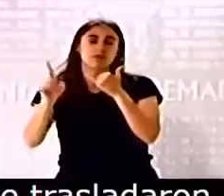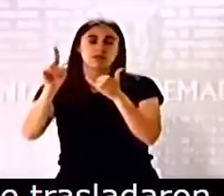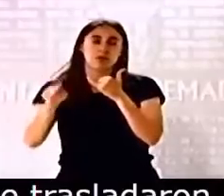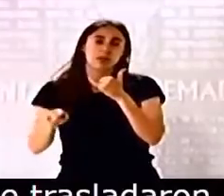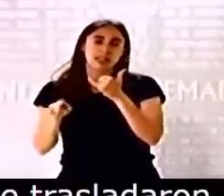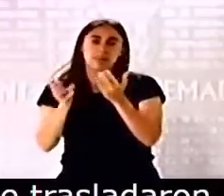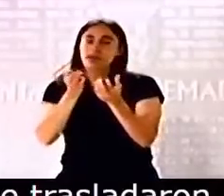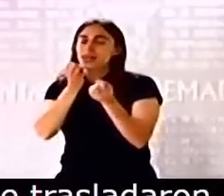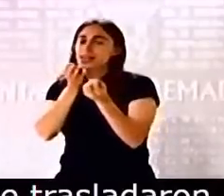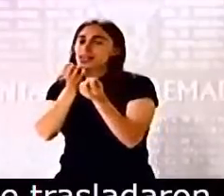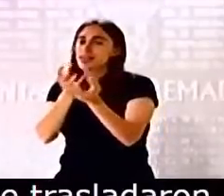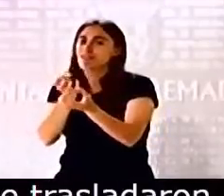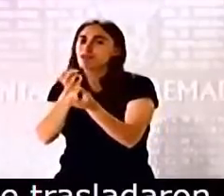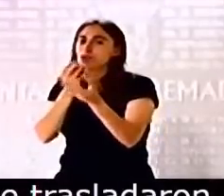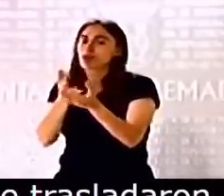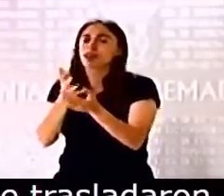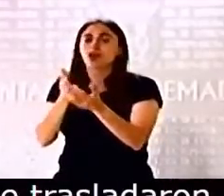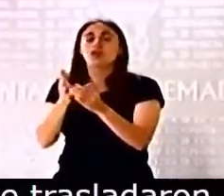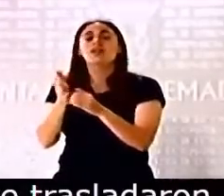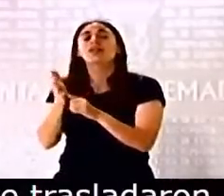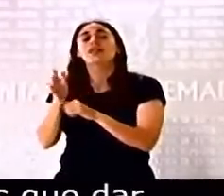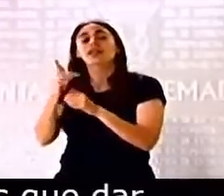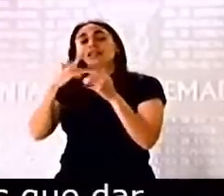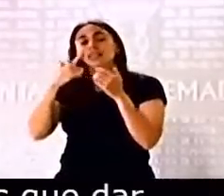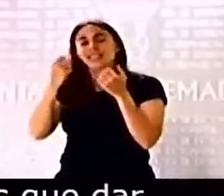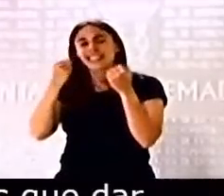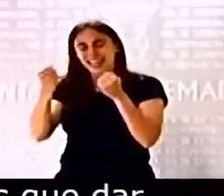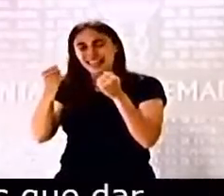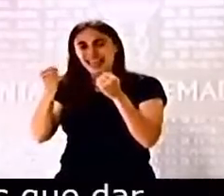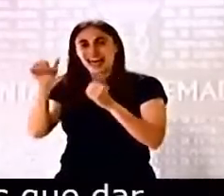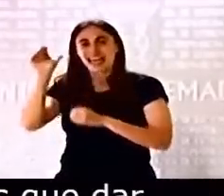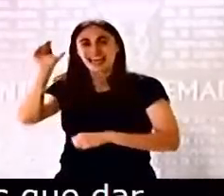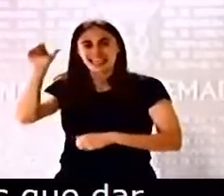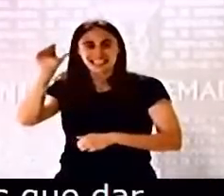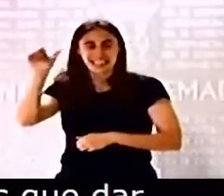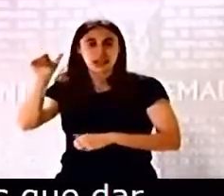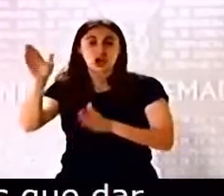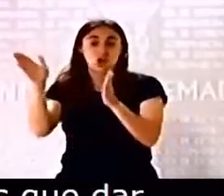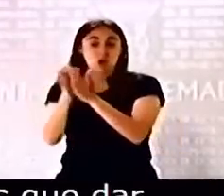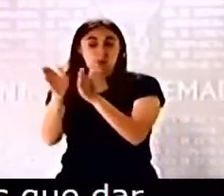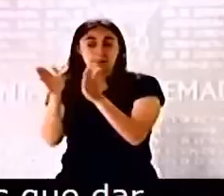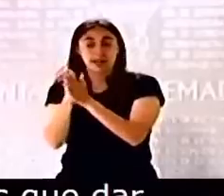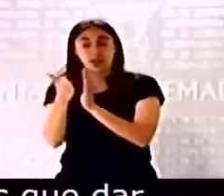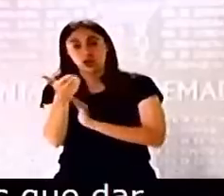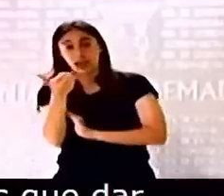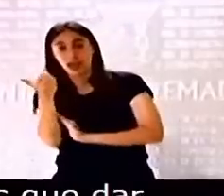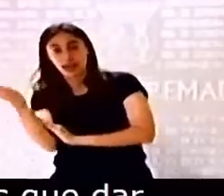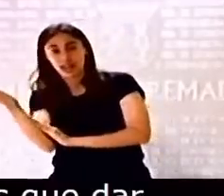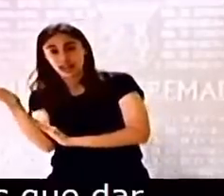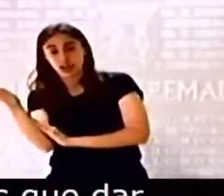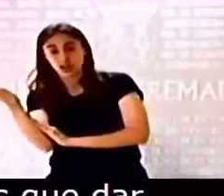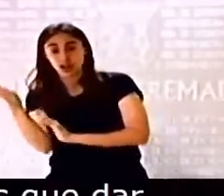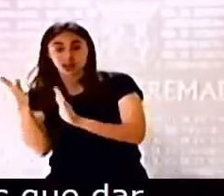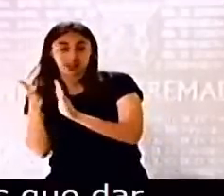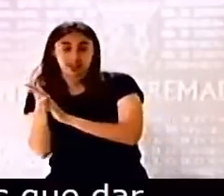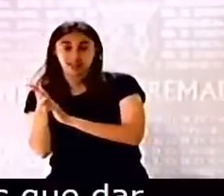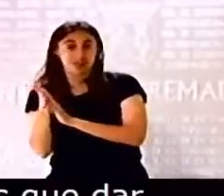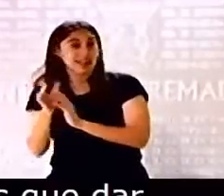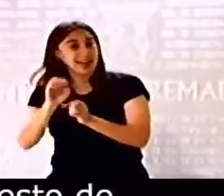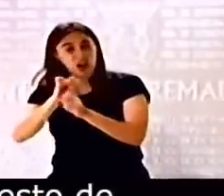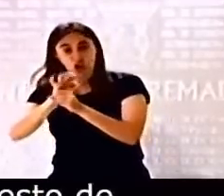cumplida información a través de Sanidad Exterior del resto de los compañeros que, antes de que se diesen